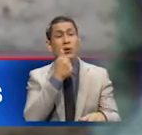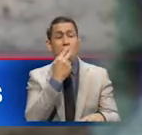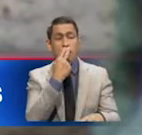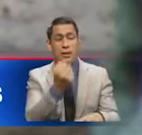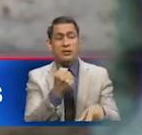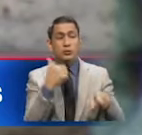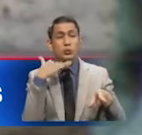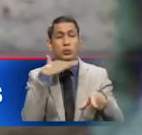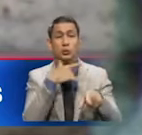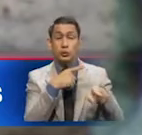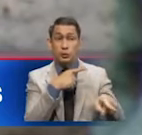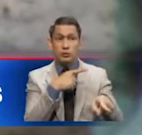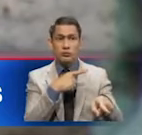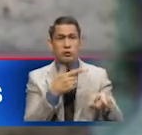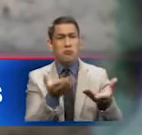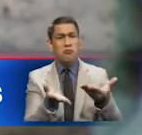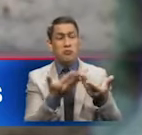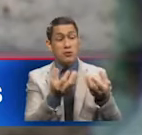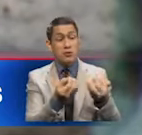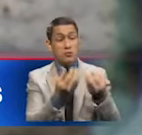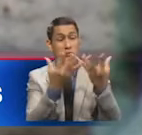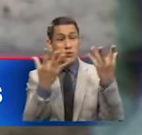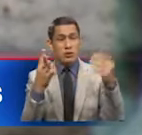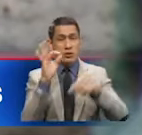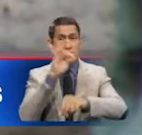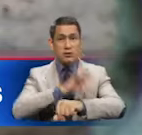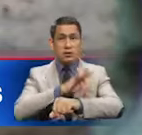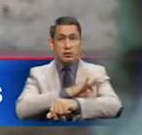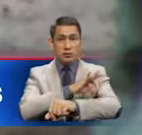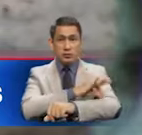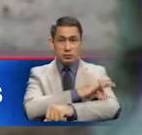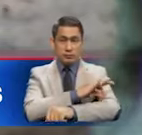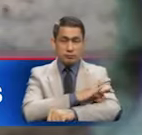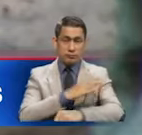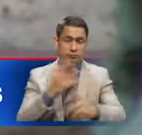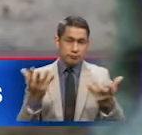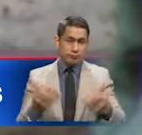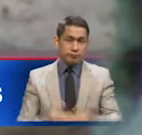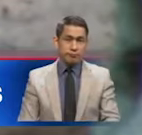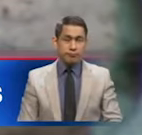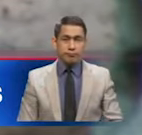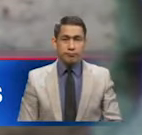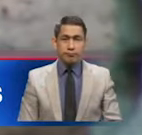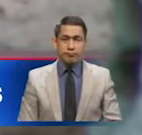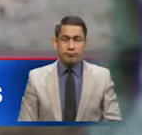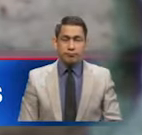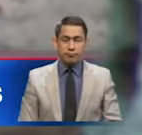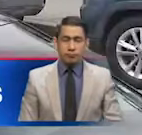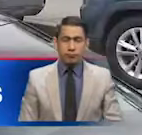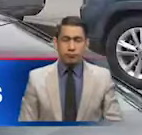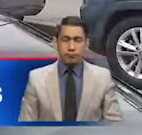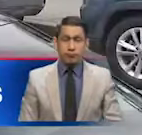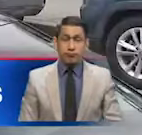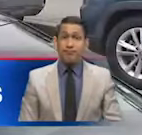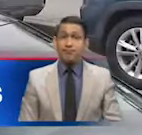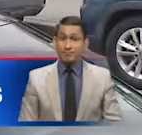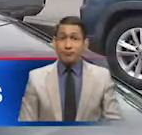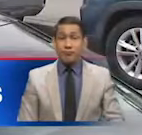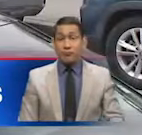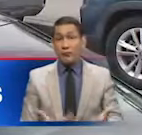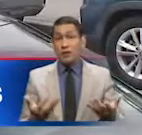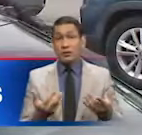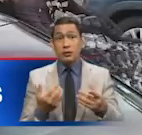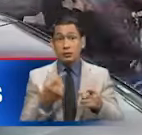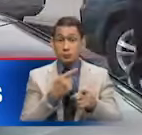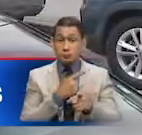mosquito Aedes aegypti, que es el vector que lo contagia, pues eso hace que sea mucho más fácil que se